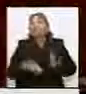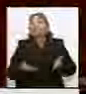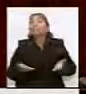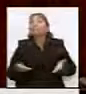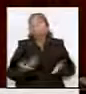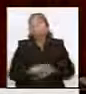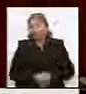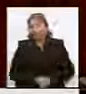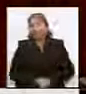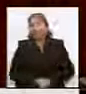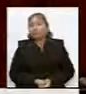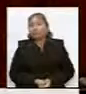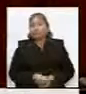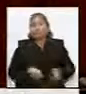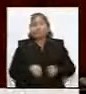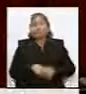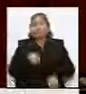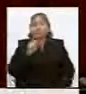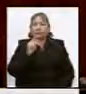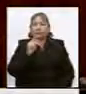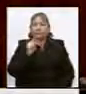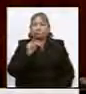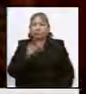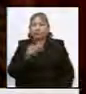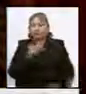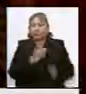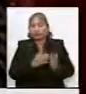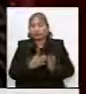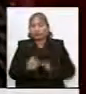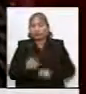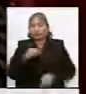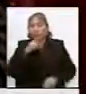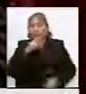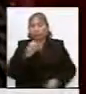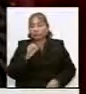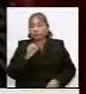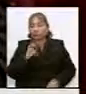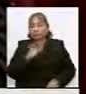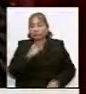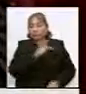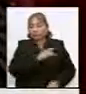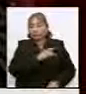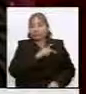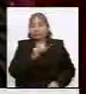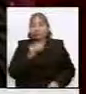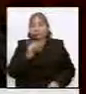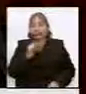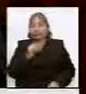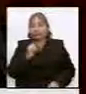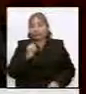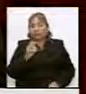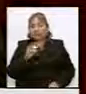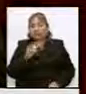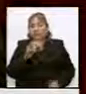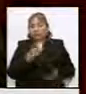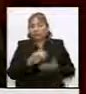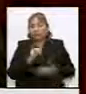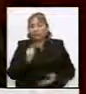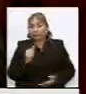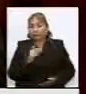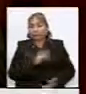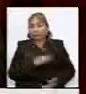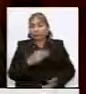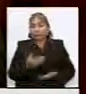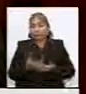También participaron Caterín Paredes de Alianza por el Progreso, Gabriela Soria de Fuerza Popular y J.D. Quirós de Acción Popular,